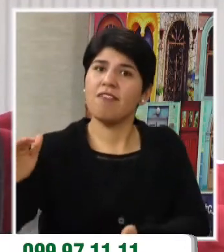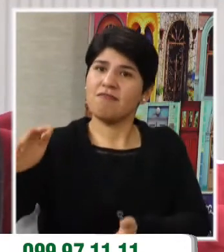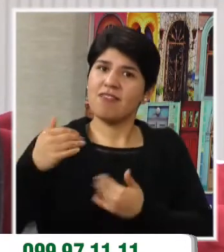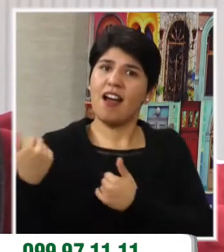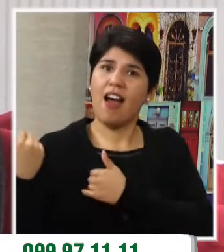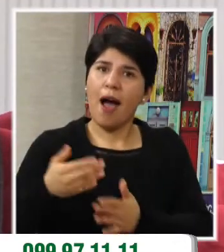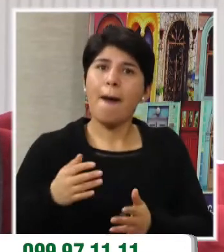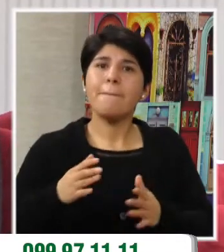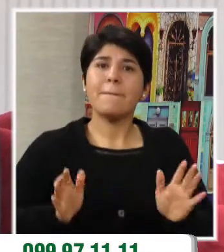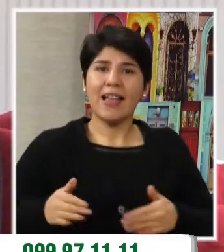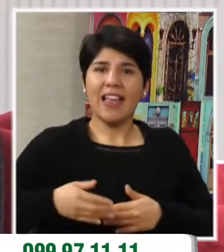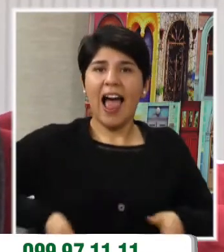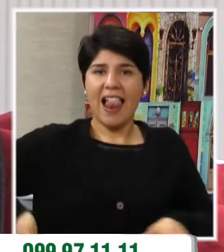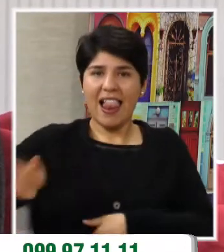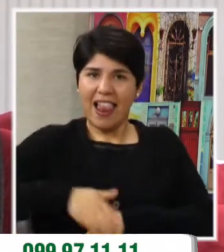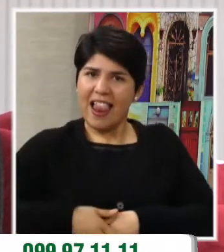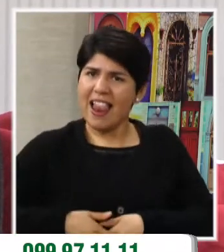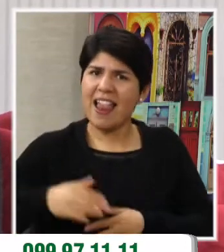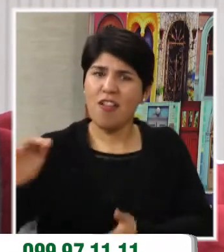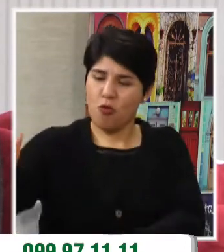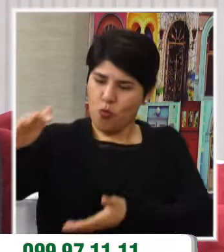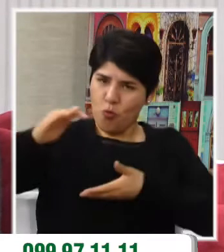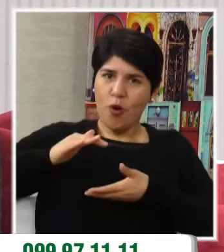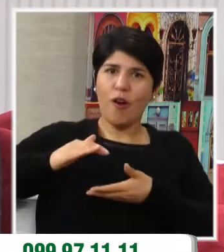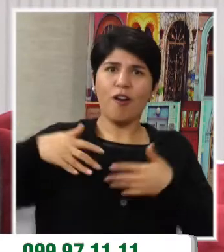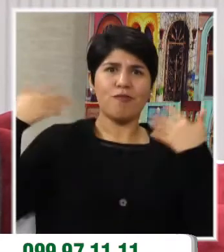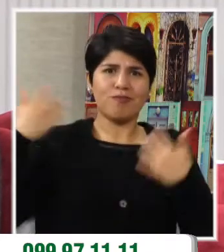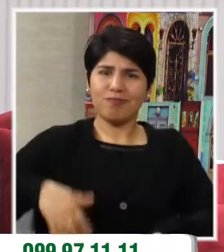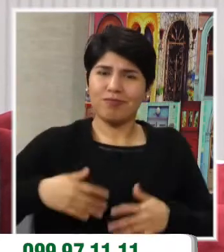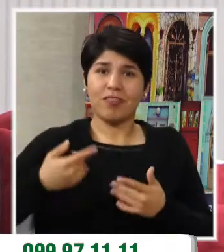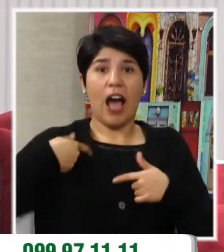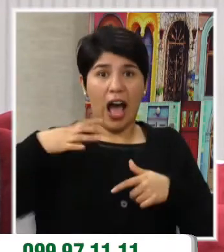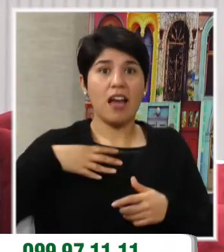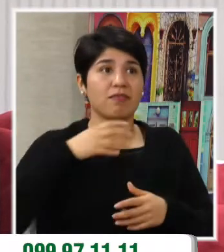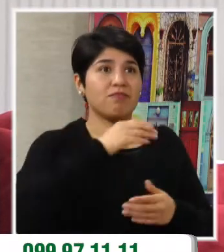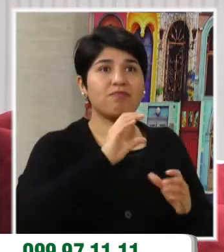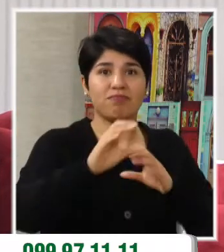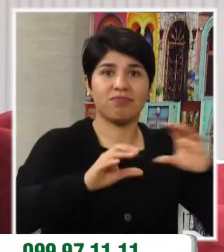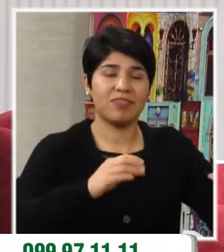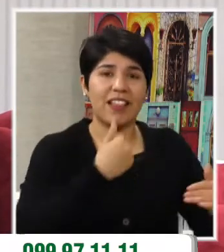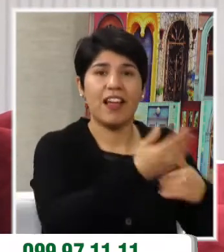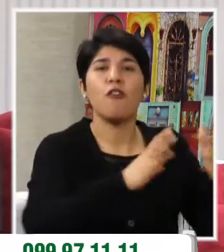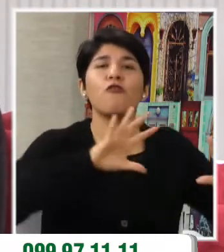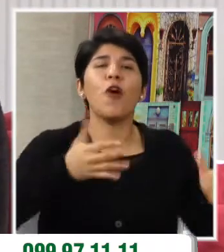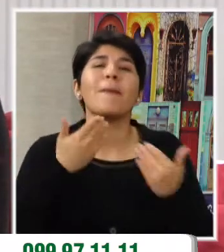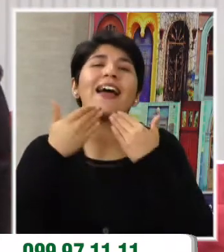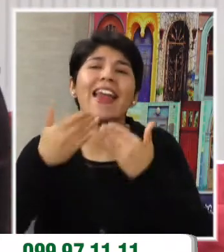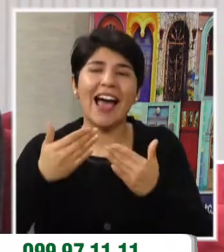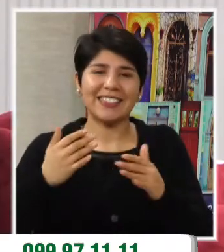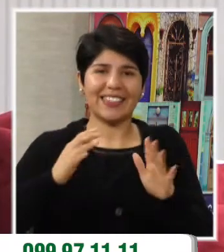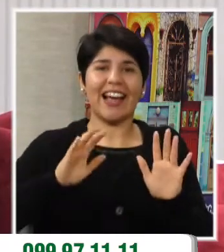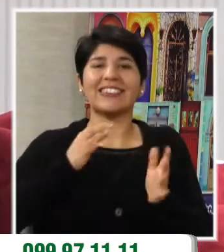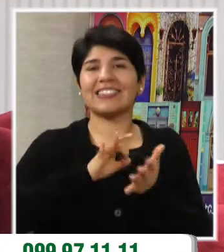muy grande de pañales las cuales fueron distribuidas que todavía nos quedan en todo el departamento en agradecimiento al servicio de